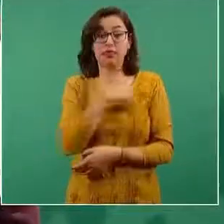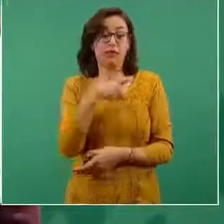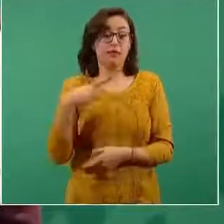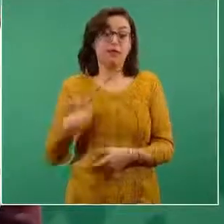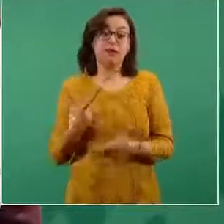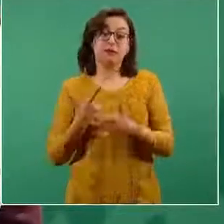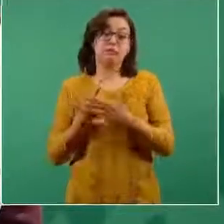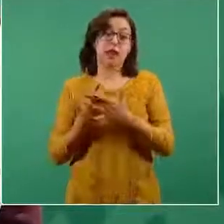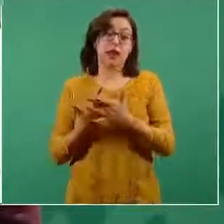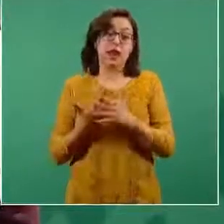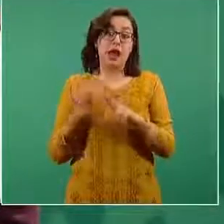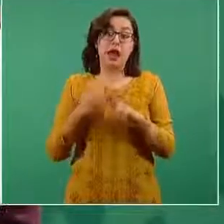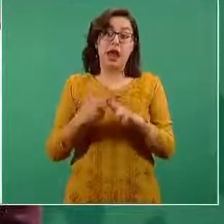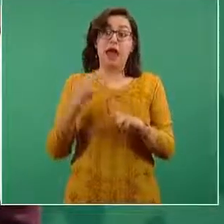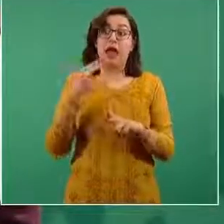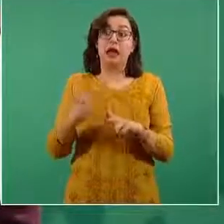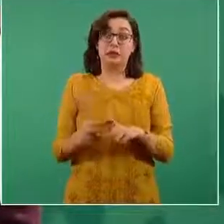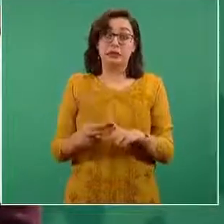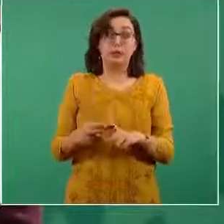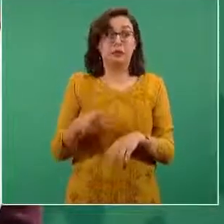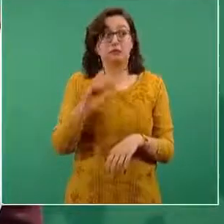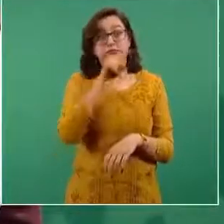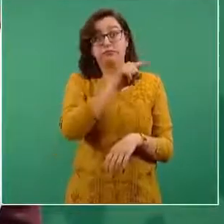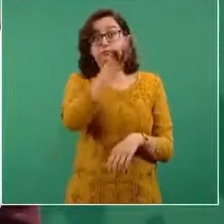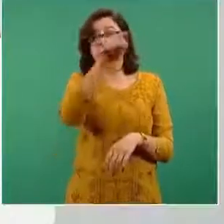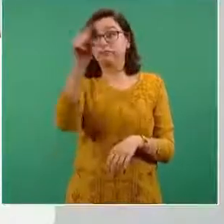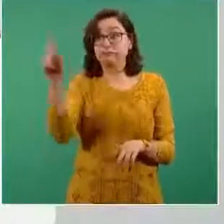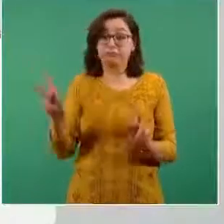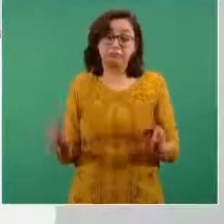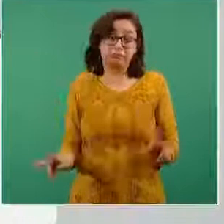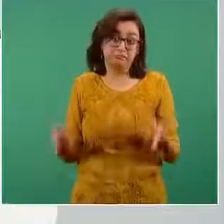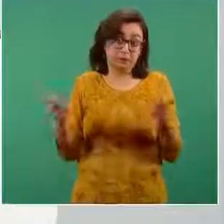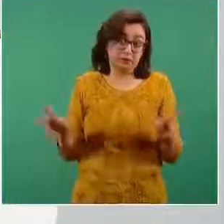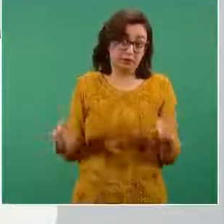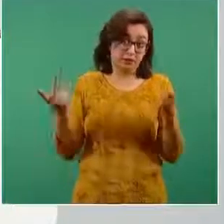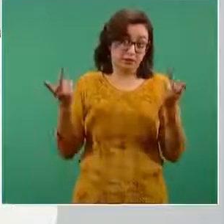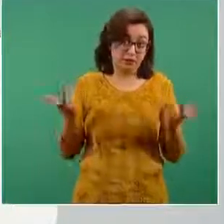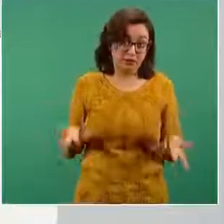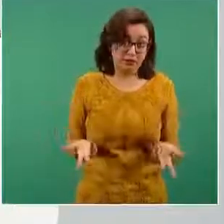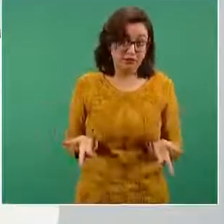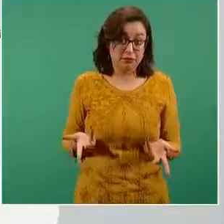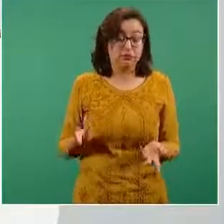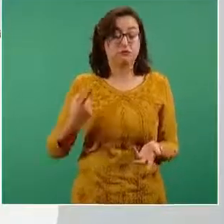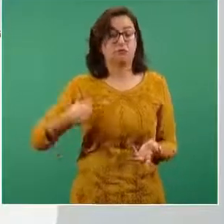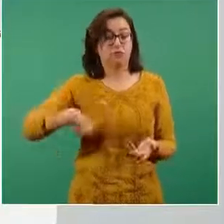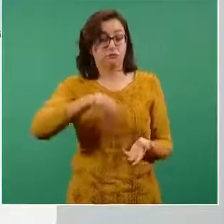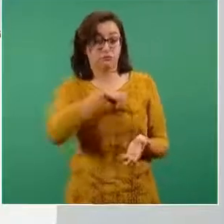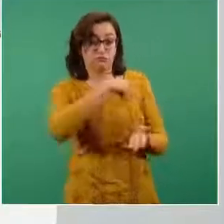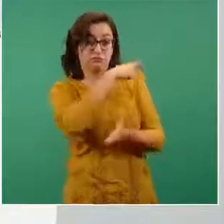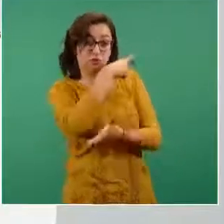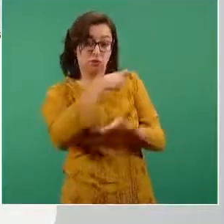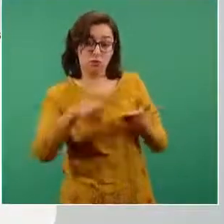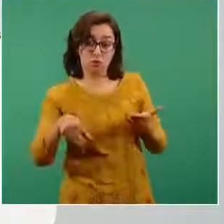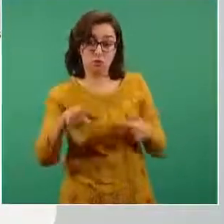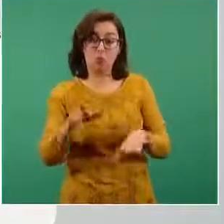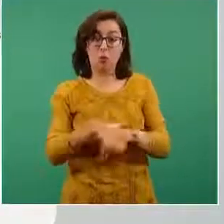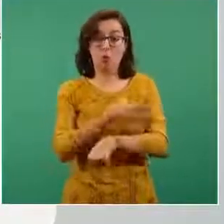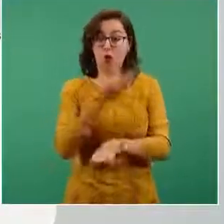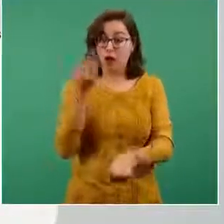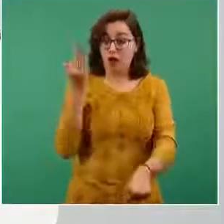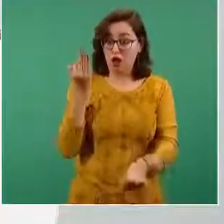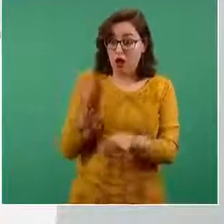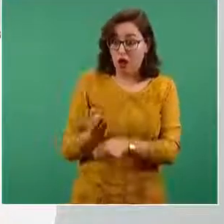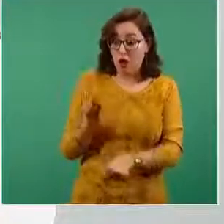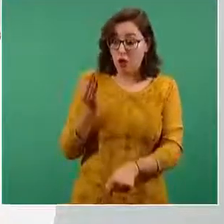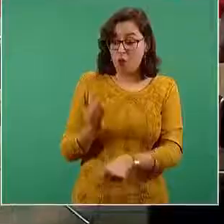disponibilidad, sobre todo oportuna, de poder adquirirlas. Recordemos que en este momento hay toda una expectativa